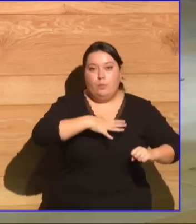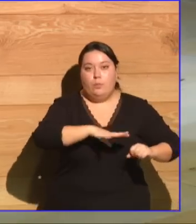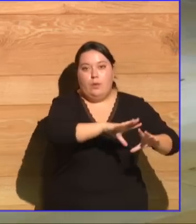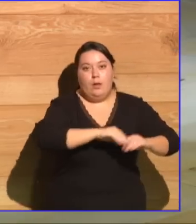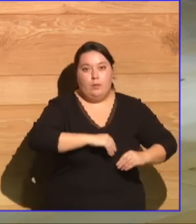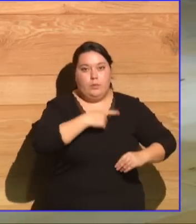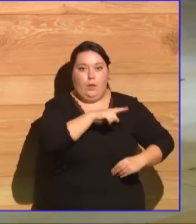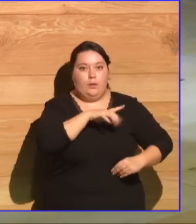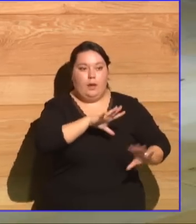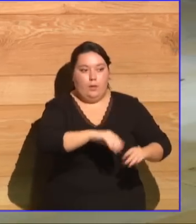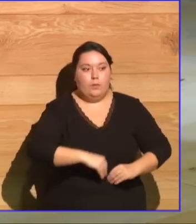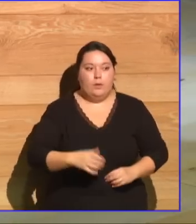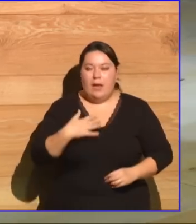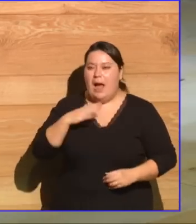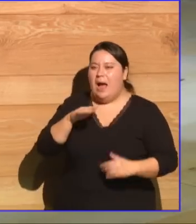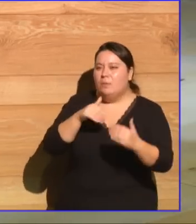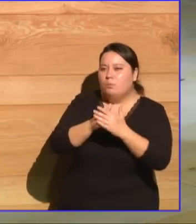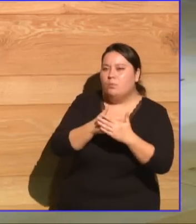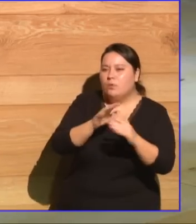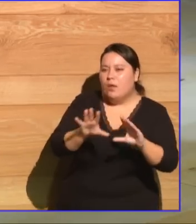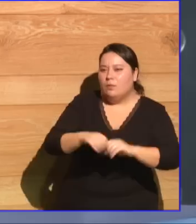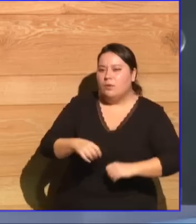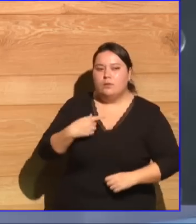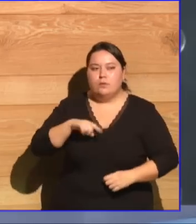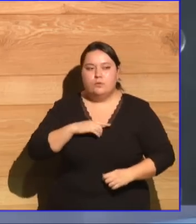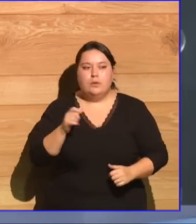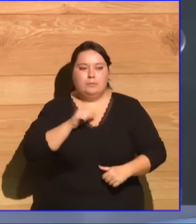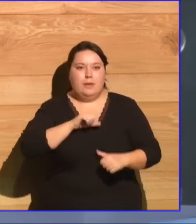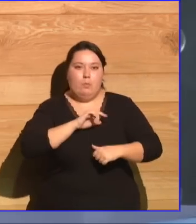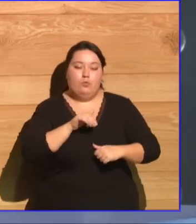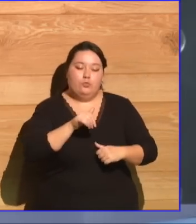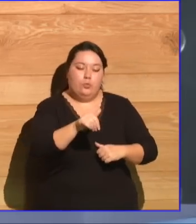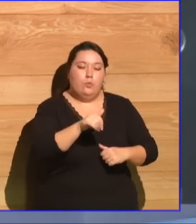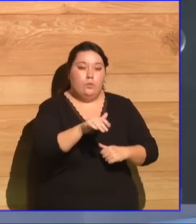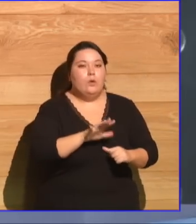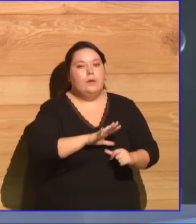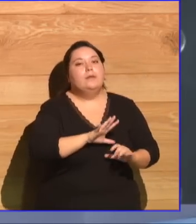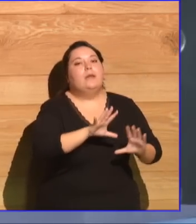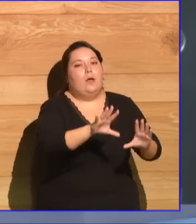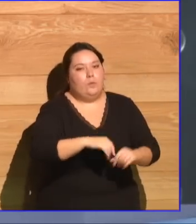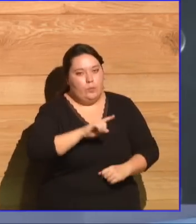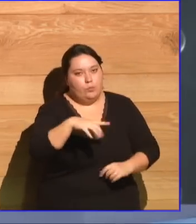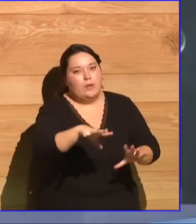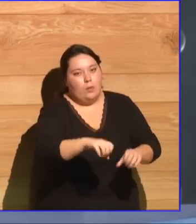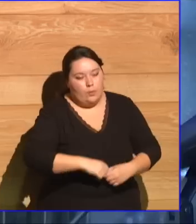puede adoptar? ¿Yo puedo Si adoptar? pudiéramos adoptar adultos, esperaríamos unos años y te adoptaríamos.